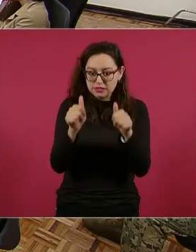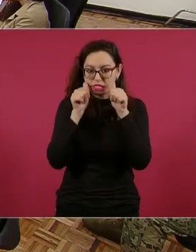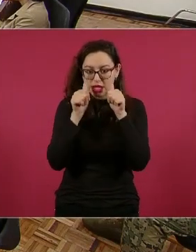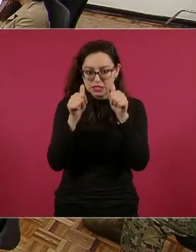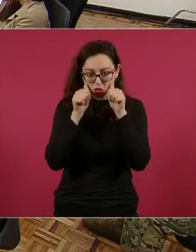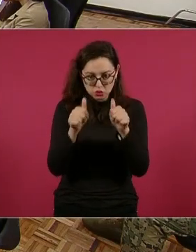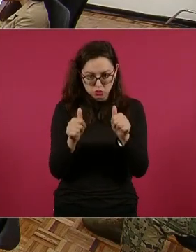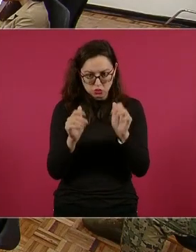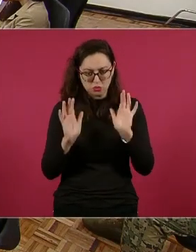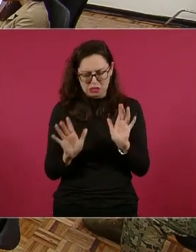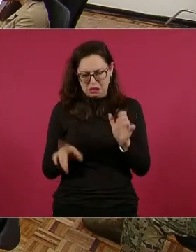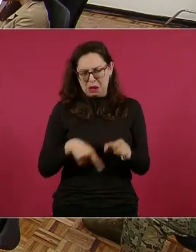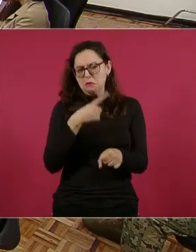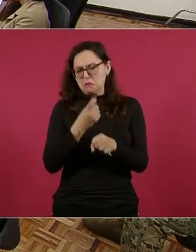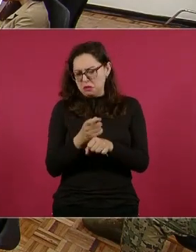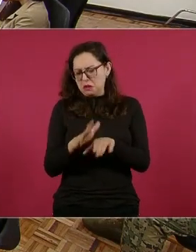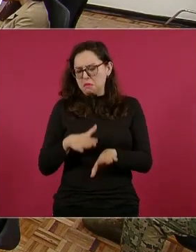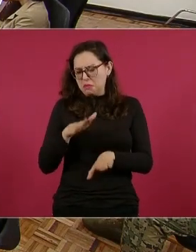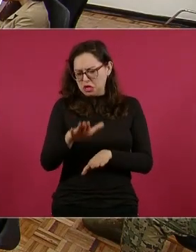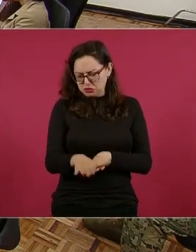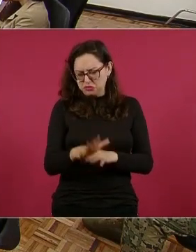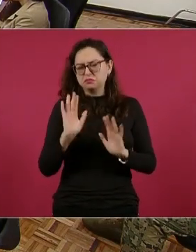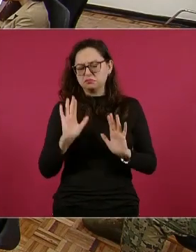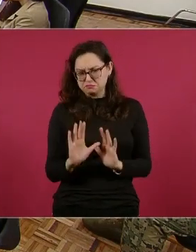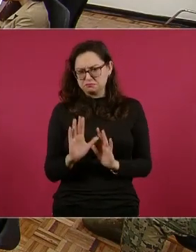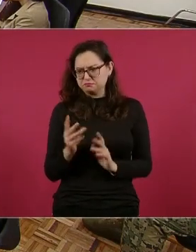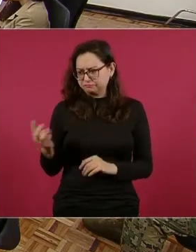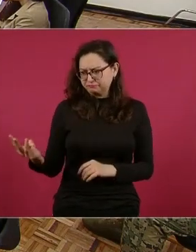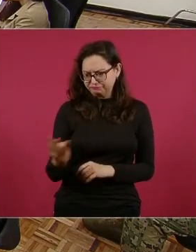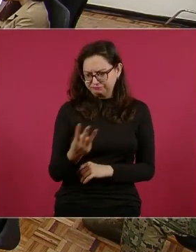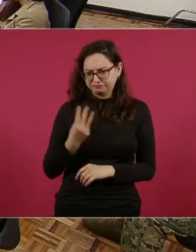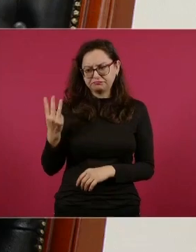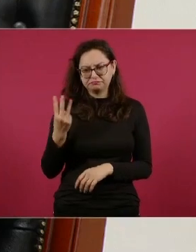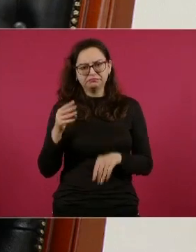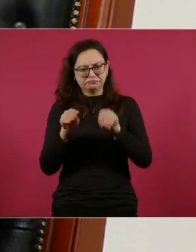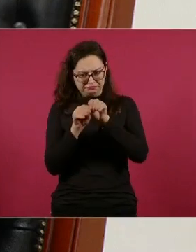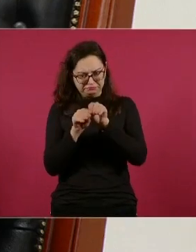que era un primer paso y que los cancilleres,